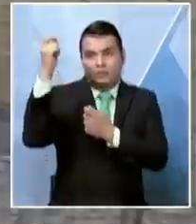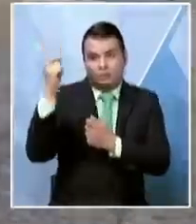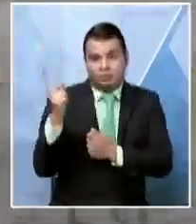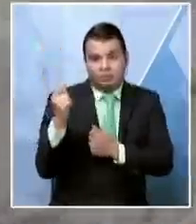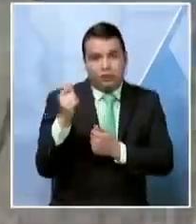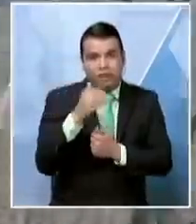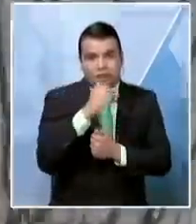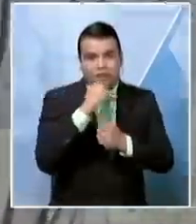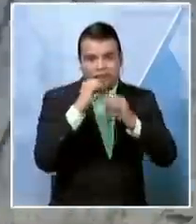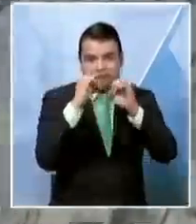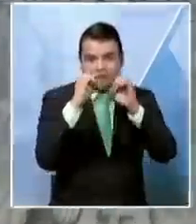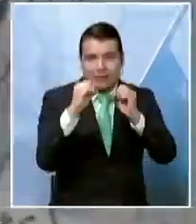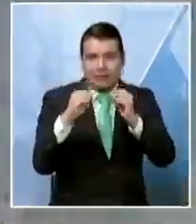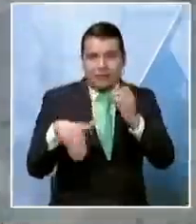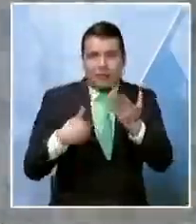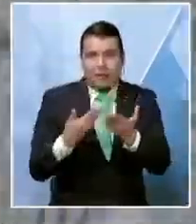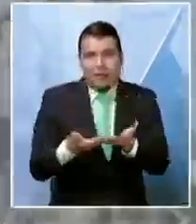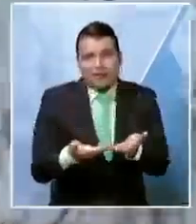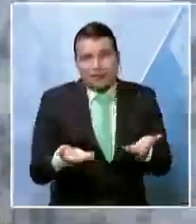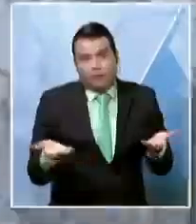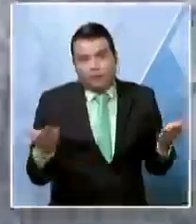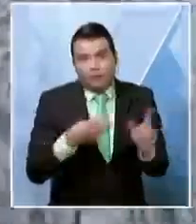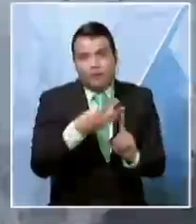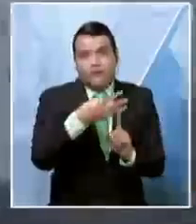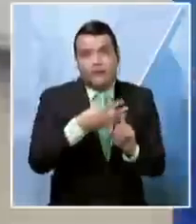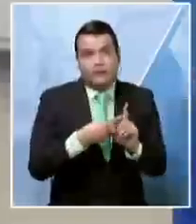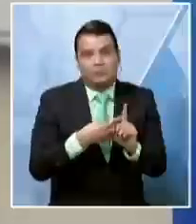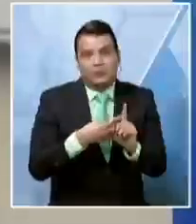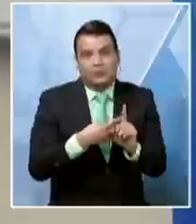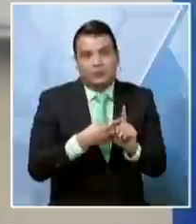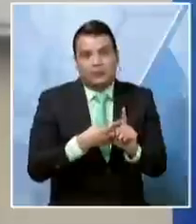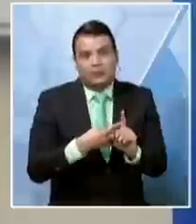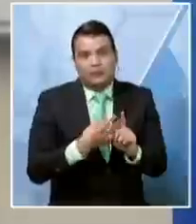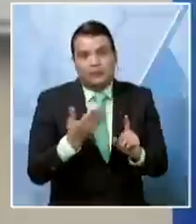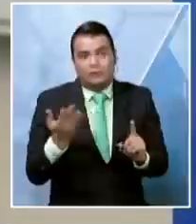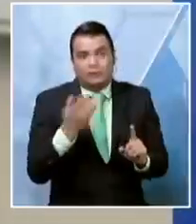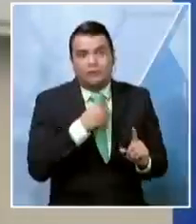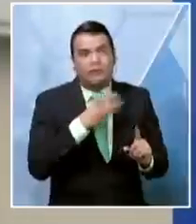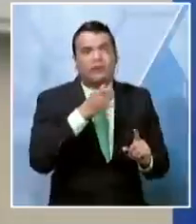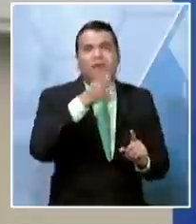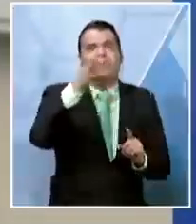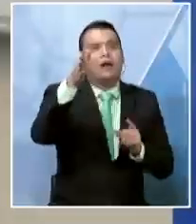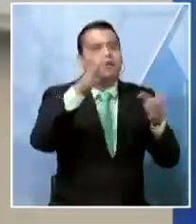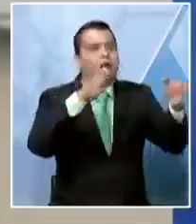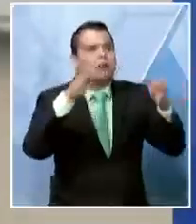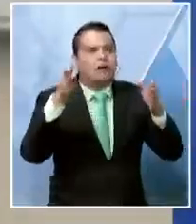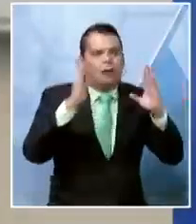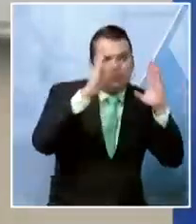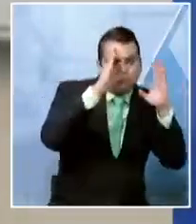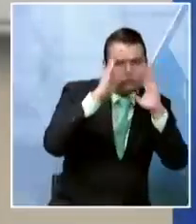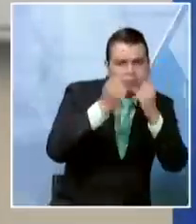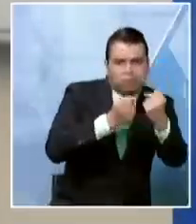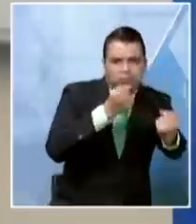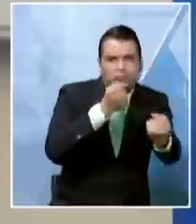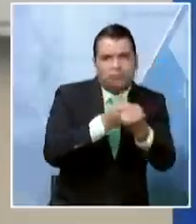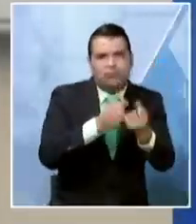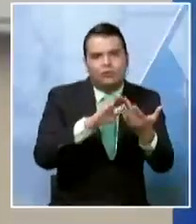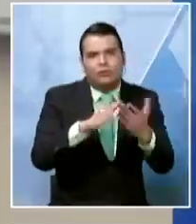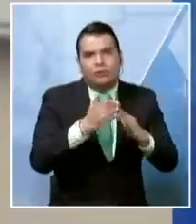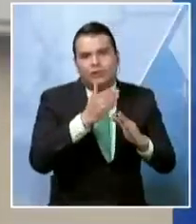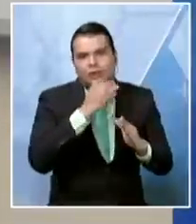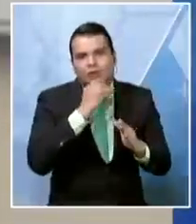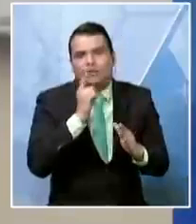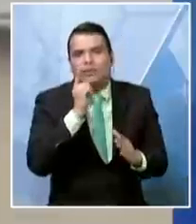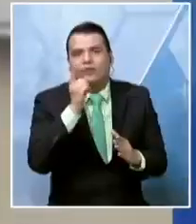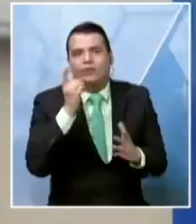lo ordena la ley. Y no hemos podido hacer efectivo la atención normal a la comunidad porque nos hace falta